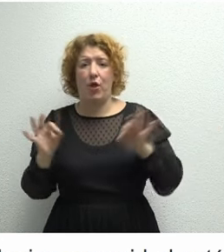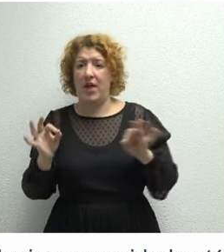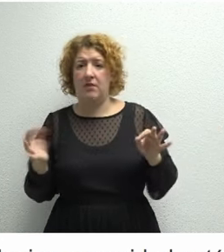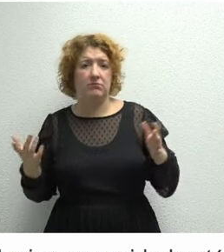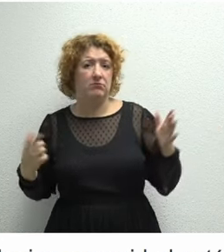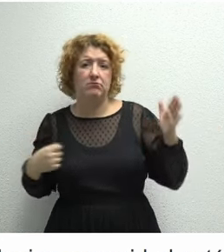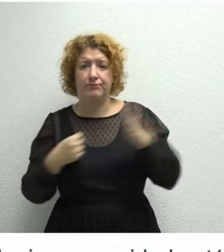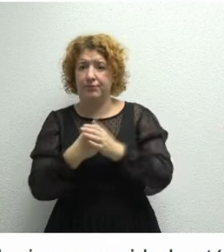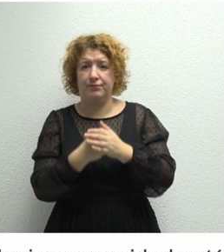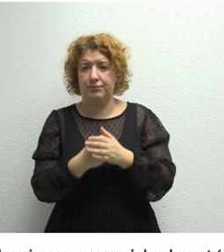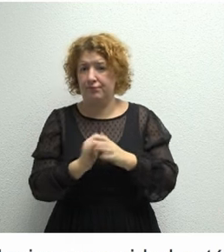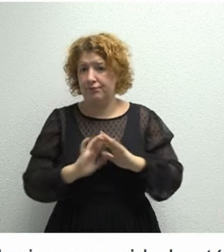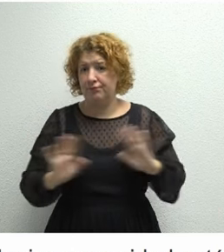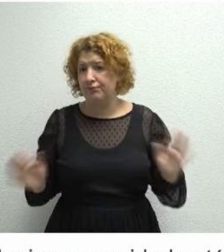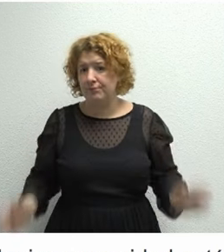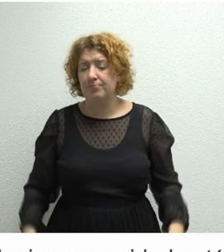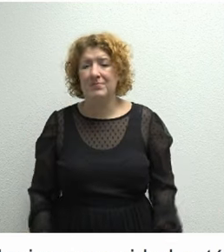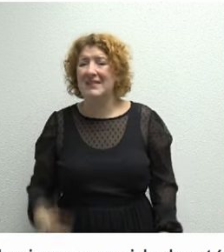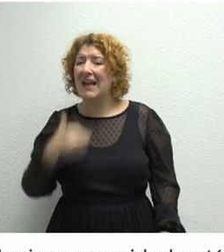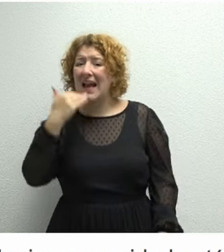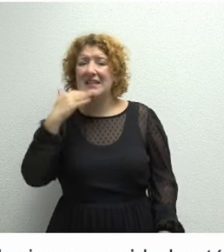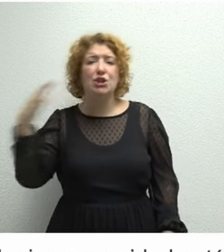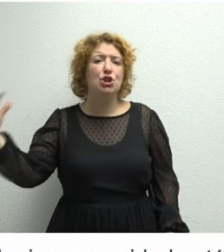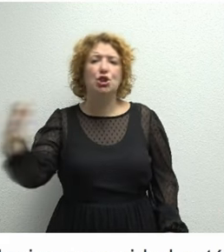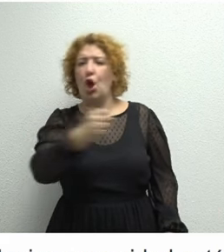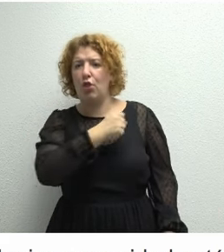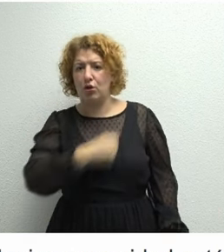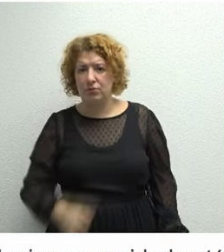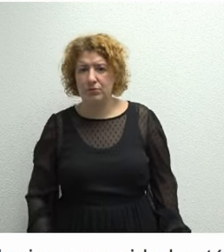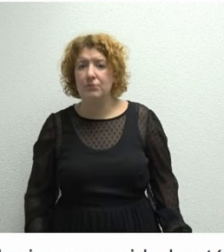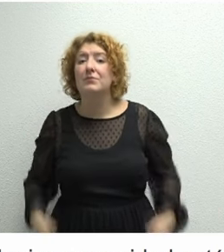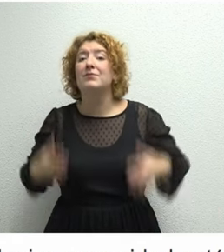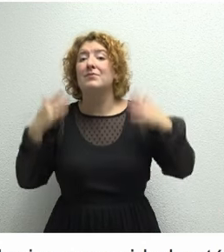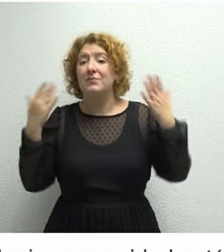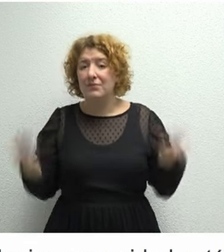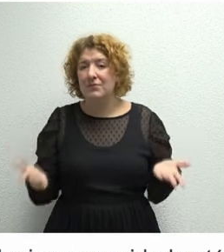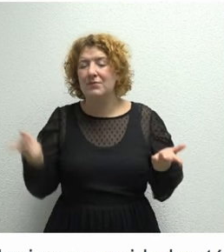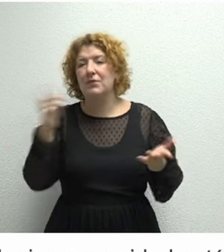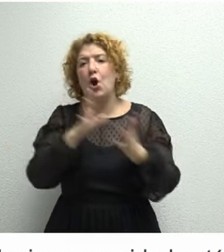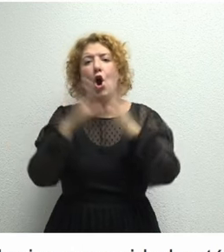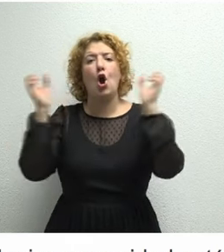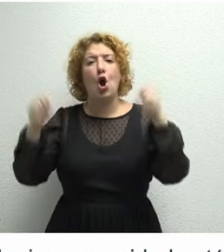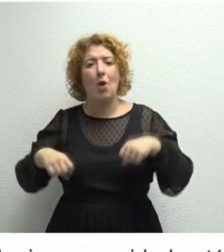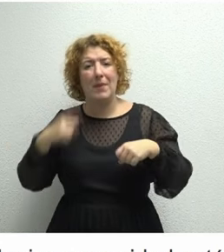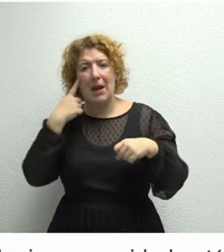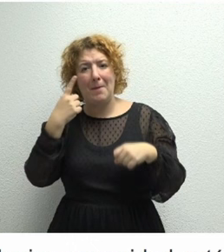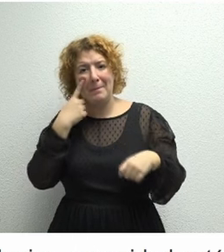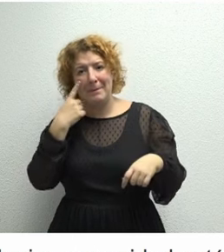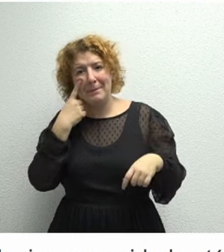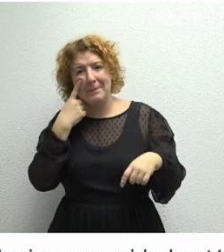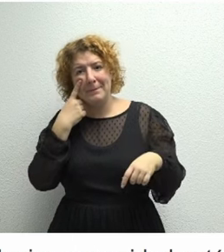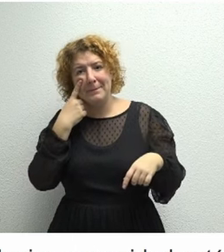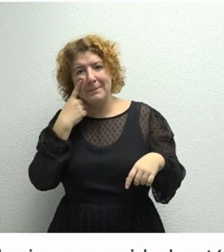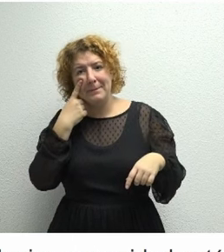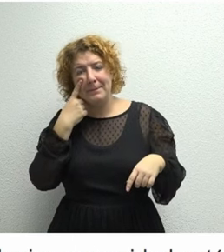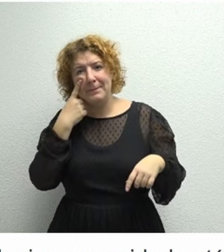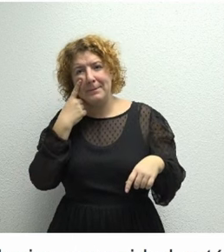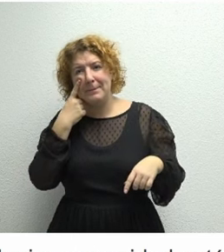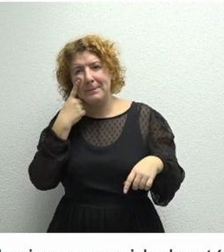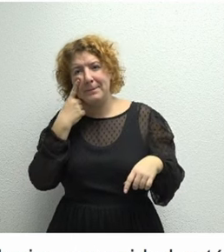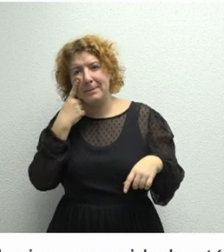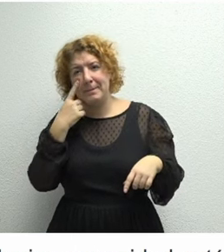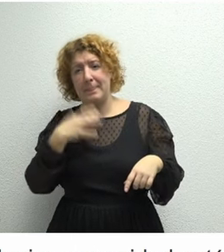realidad como un templo en casi todos lados no Y esto un poco para que vean la parte del convenio No pues ahora mismo ahí no se llega a